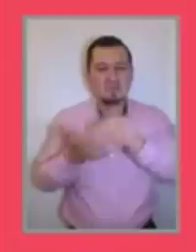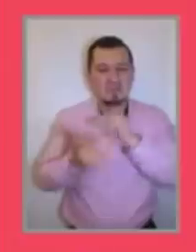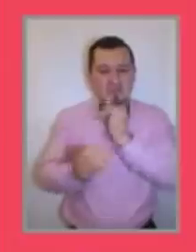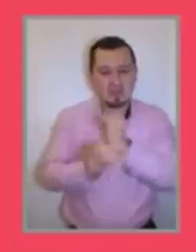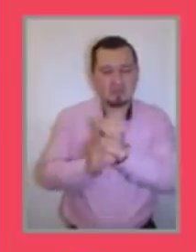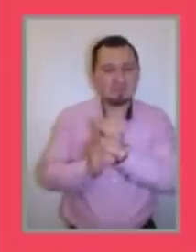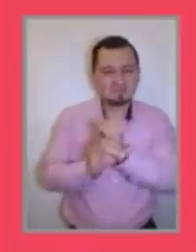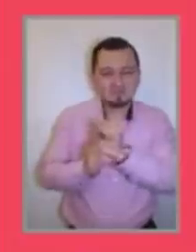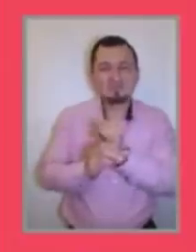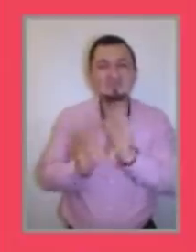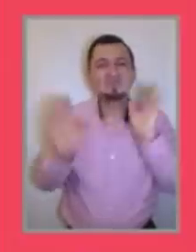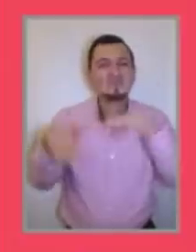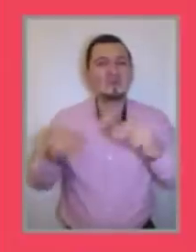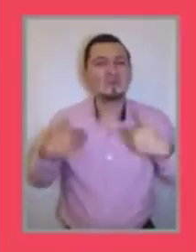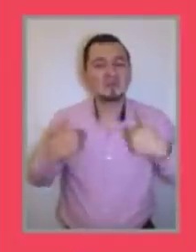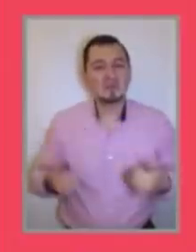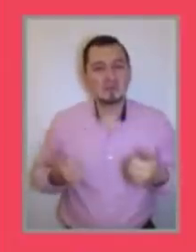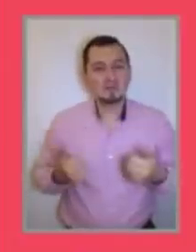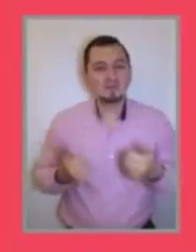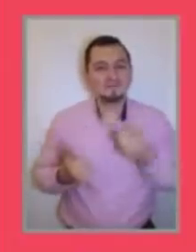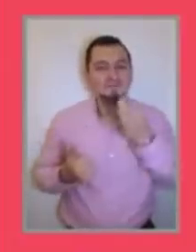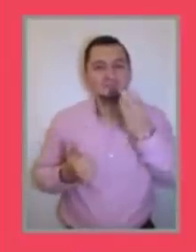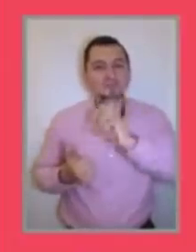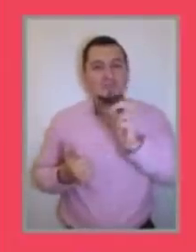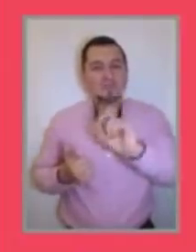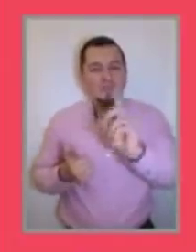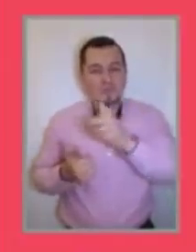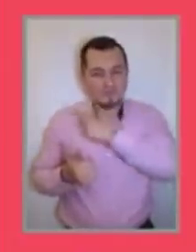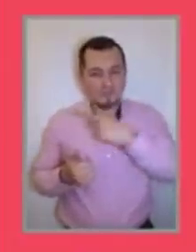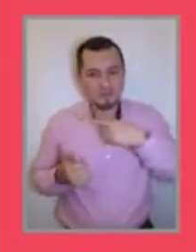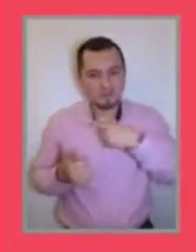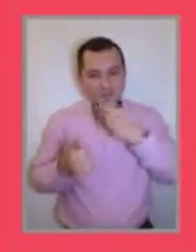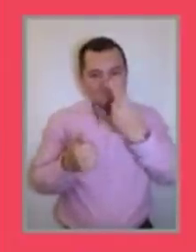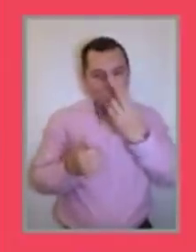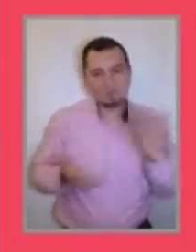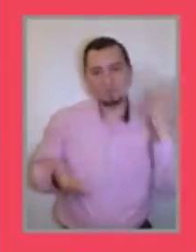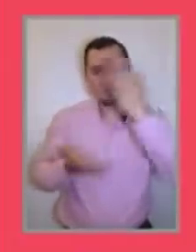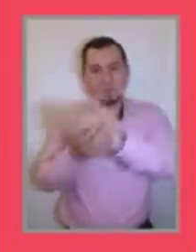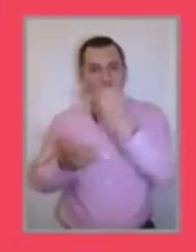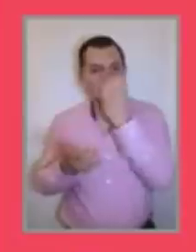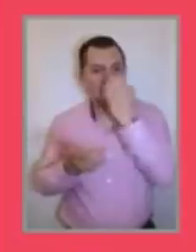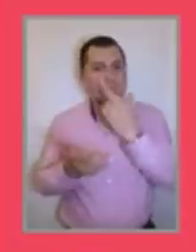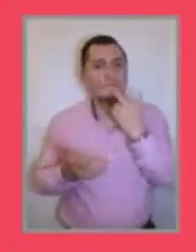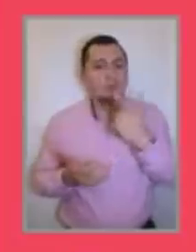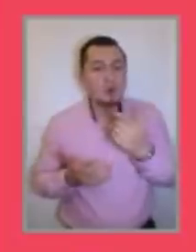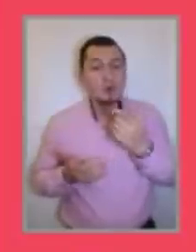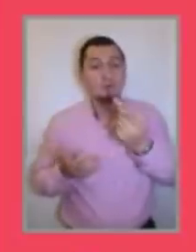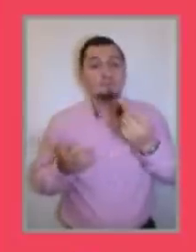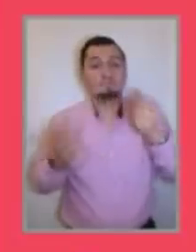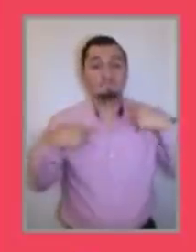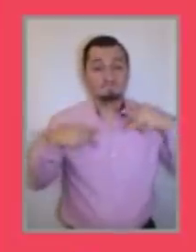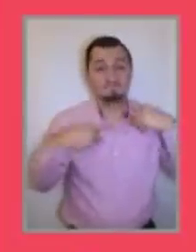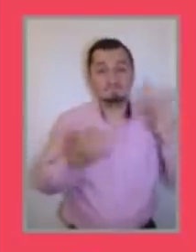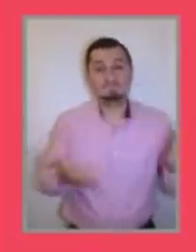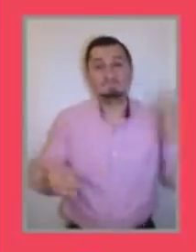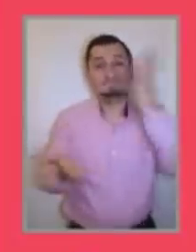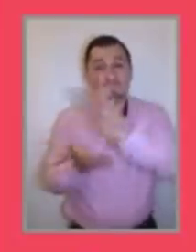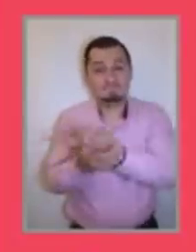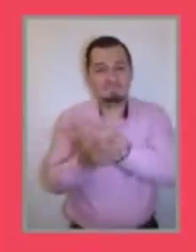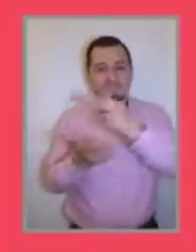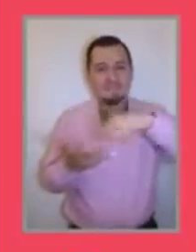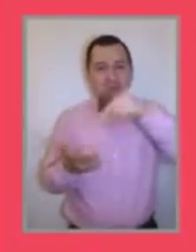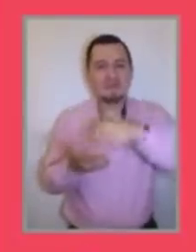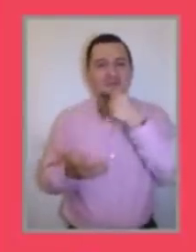y esto vendría a incrementar más esa posibilidad. La importancia de la presencialidad, pues, estriba en